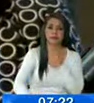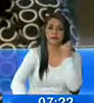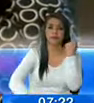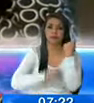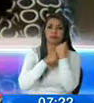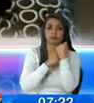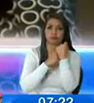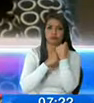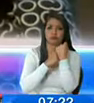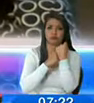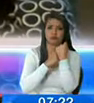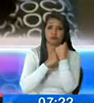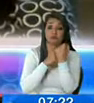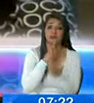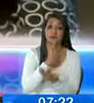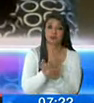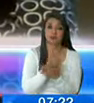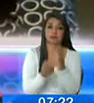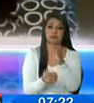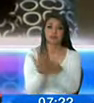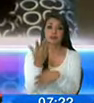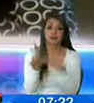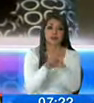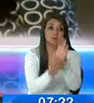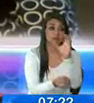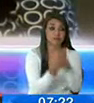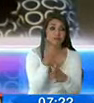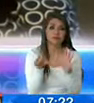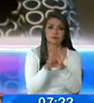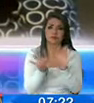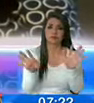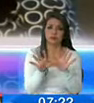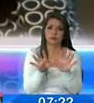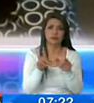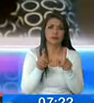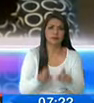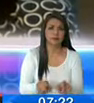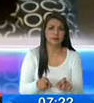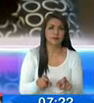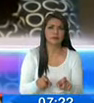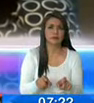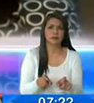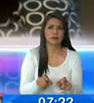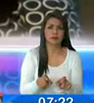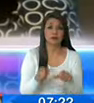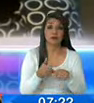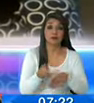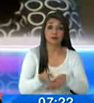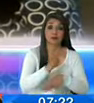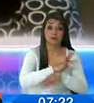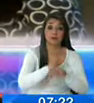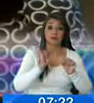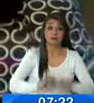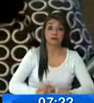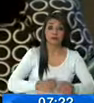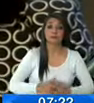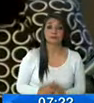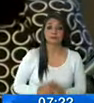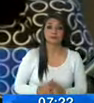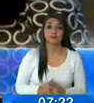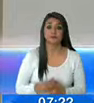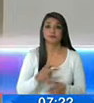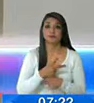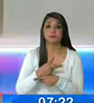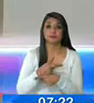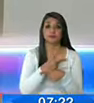seguramente tramitar leyes con la rapidez que él pueda obtener de la Asamblea Nacional. Según se informó, el